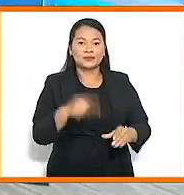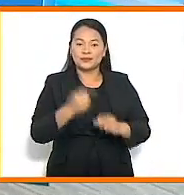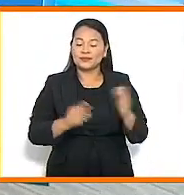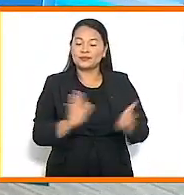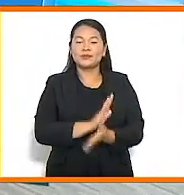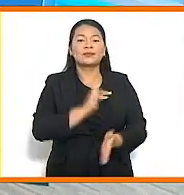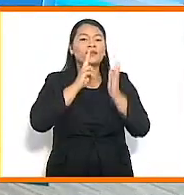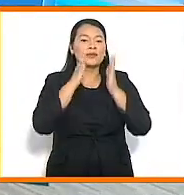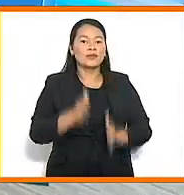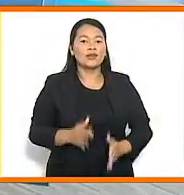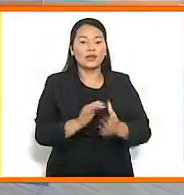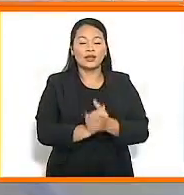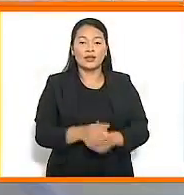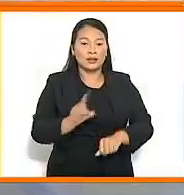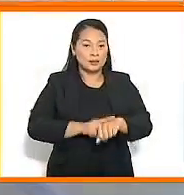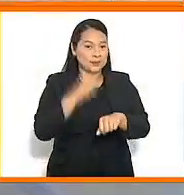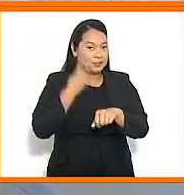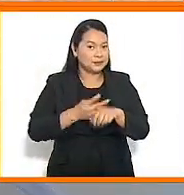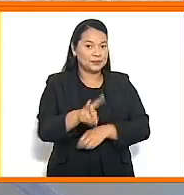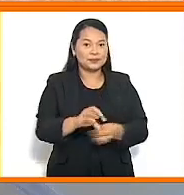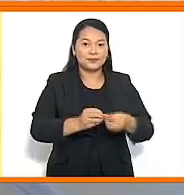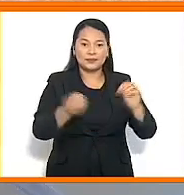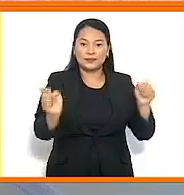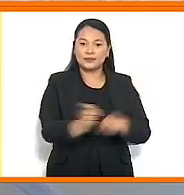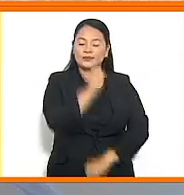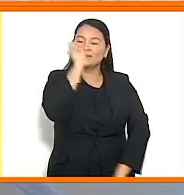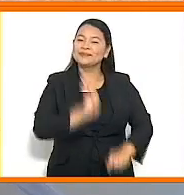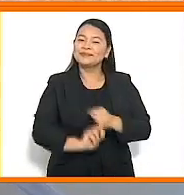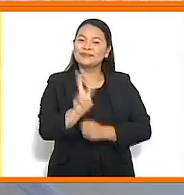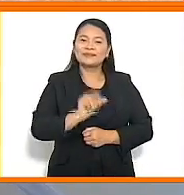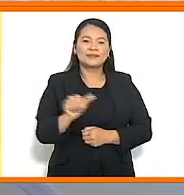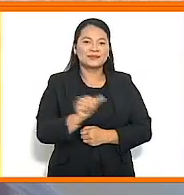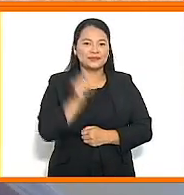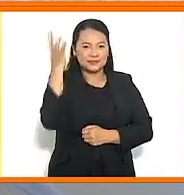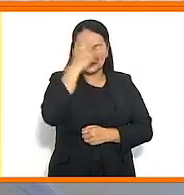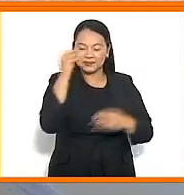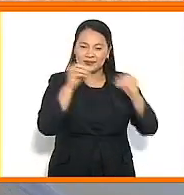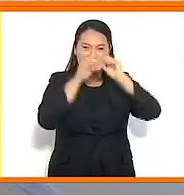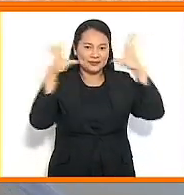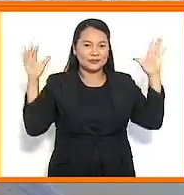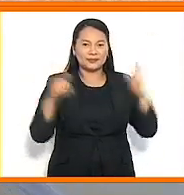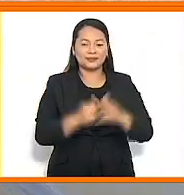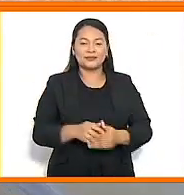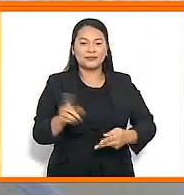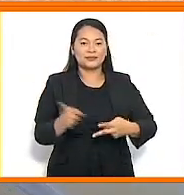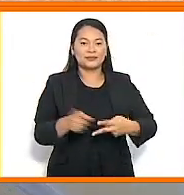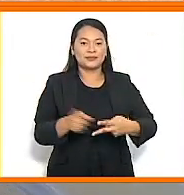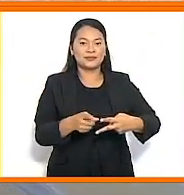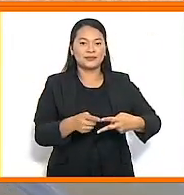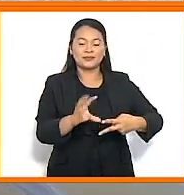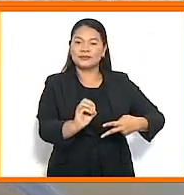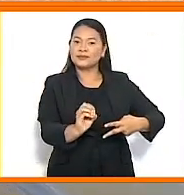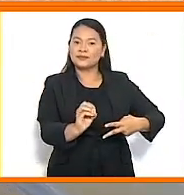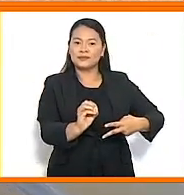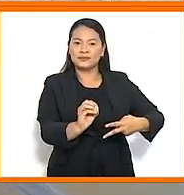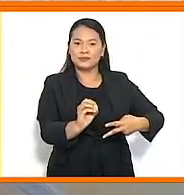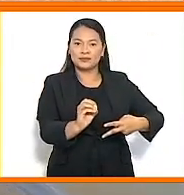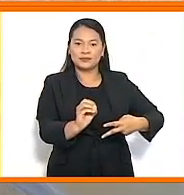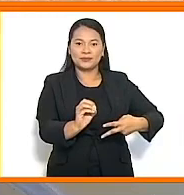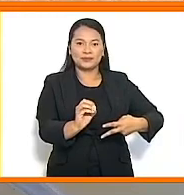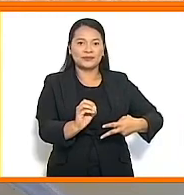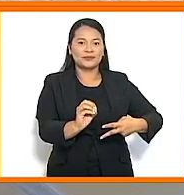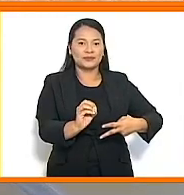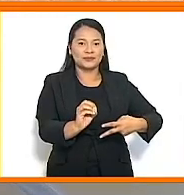porque se vienen tus dos números favorecidos en esta hermosa mañana. Viene tu primer número ganador y este es el 0, segundo